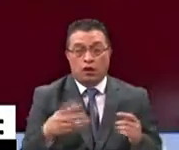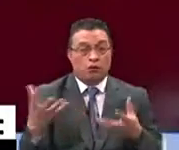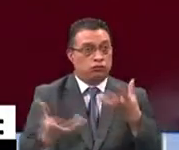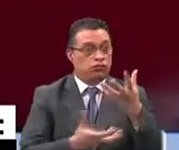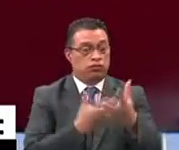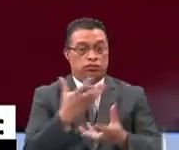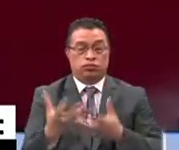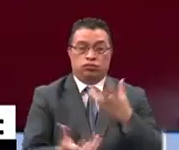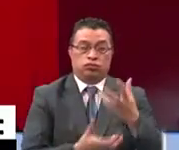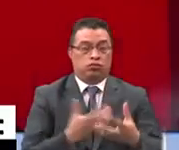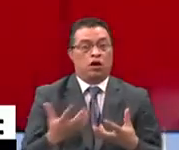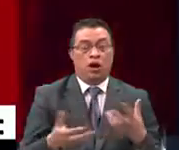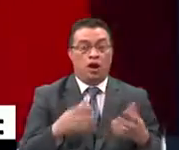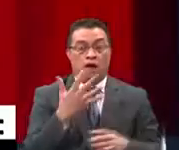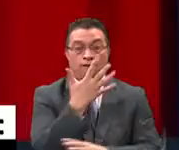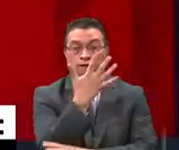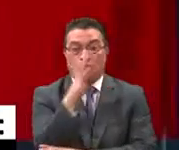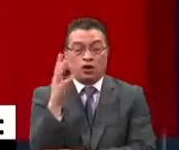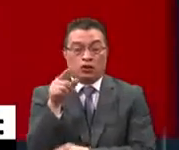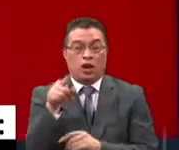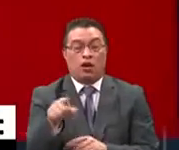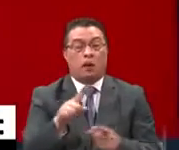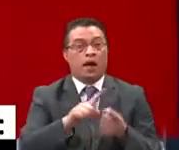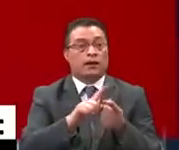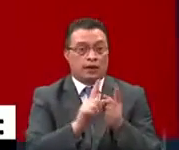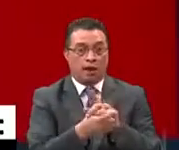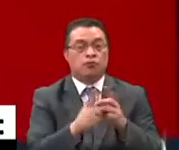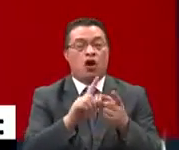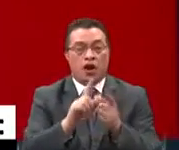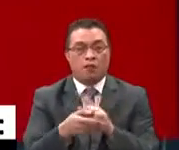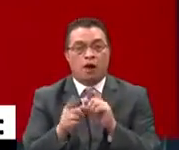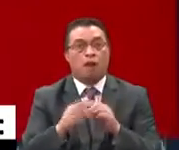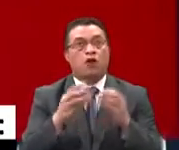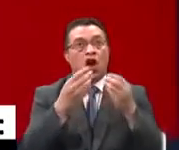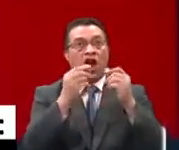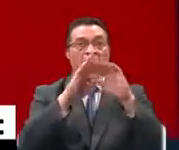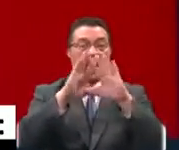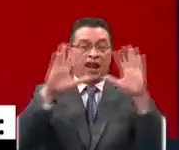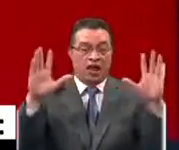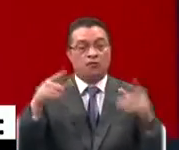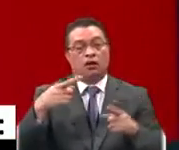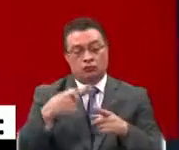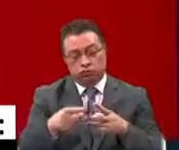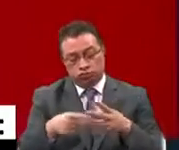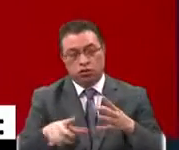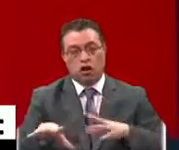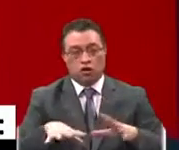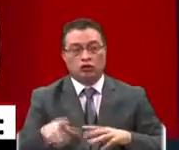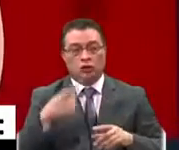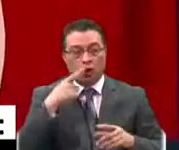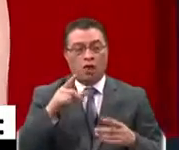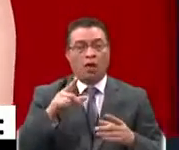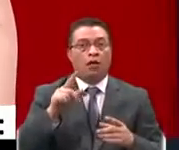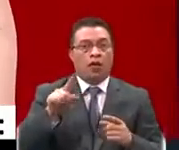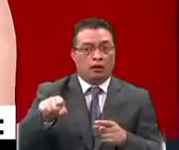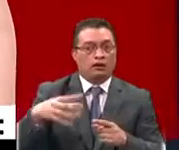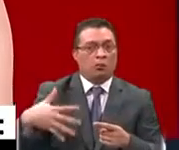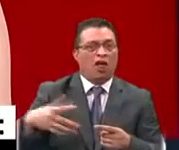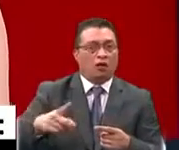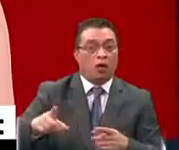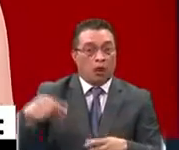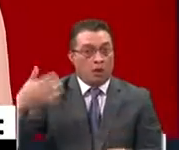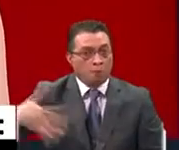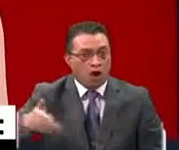incendios forestales que tienen que ver con cambios, ¿no es cierto?, en nuestro clima, una serie de cosas que a veces se baja el perfil a eso, pero es bien